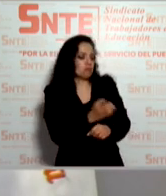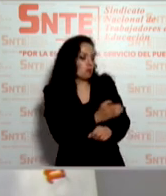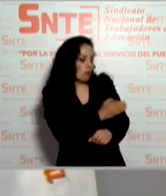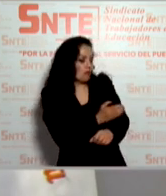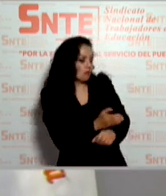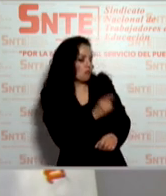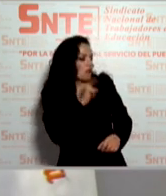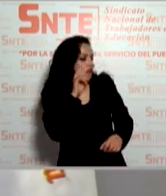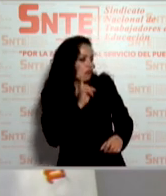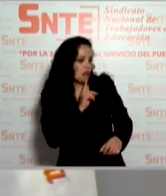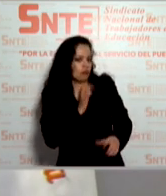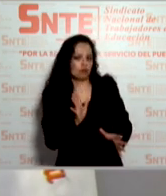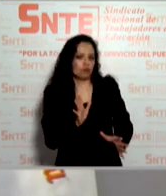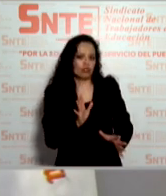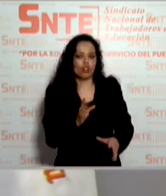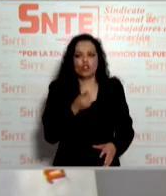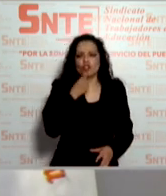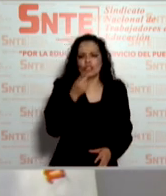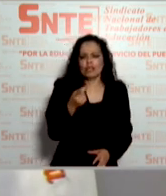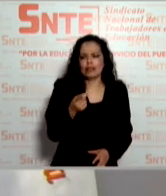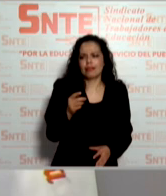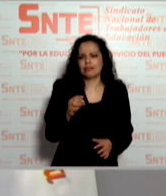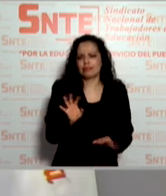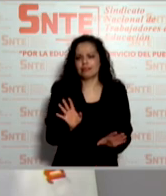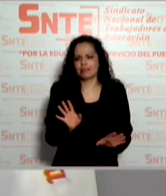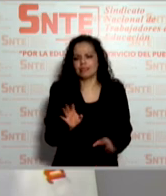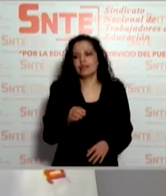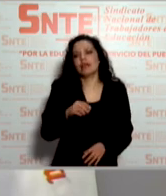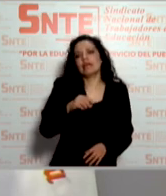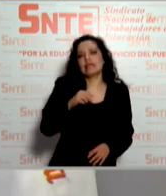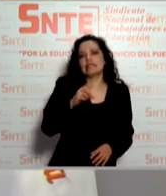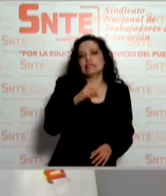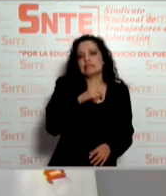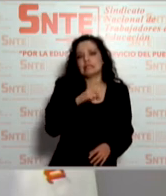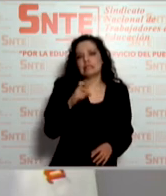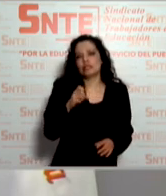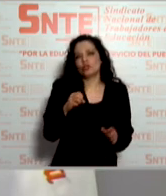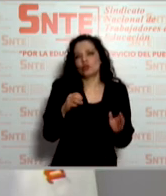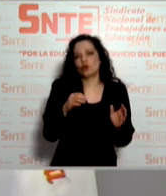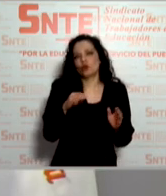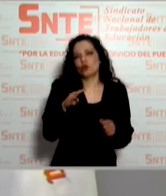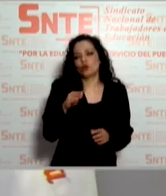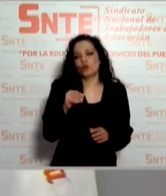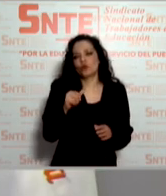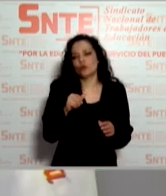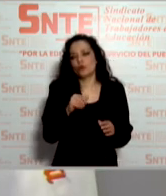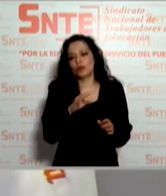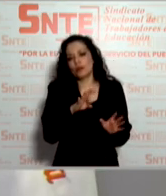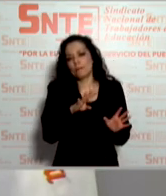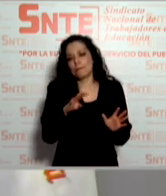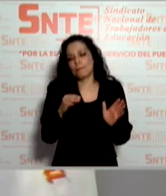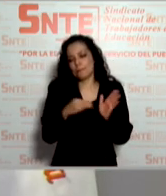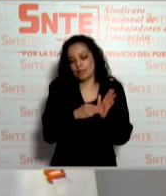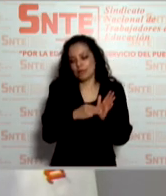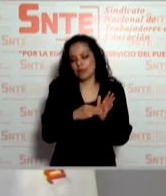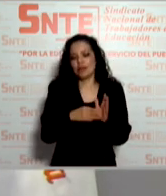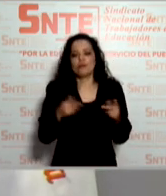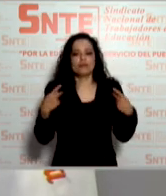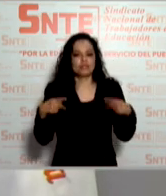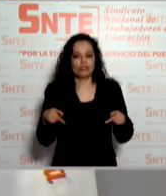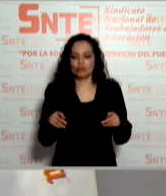109.000 personas las que están conectadas y las que están siendo testigos presenciales también